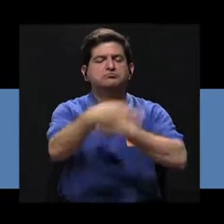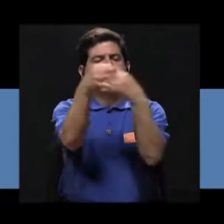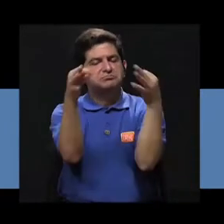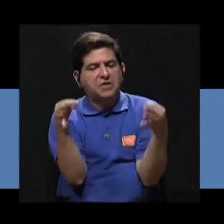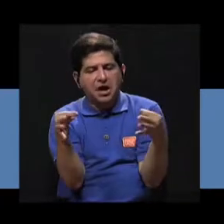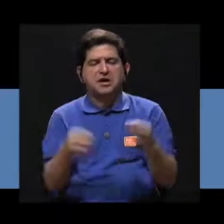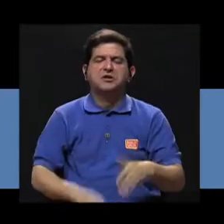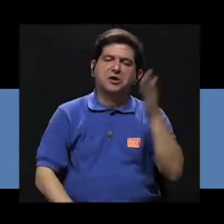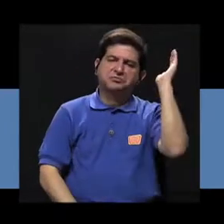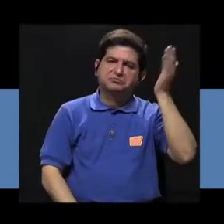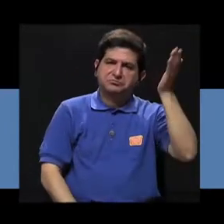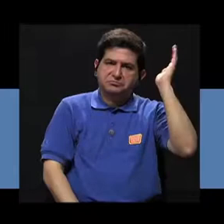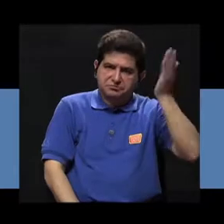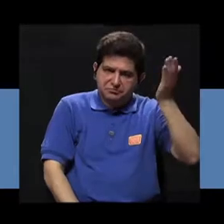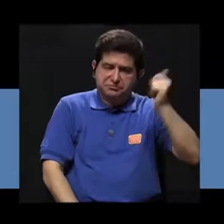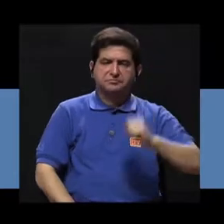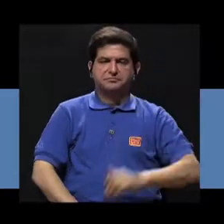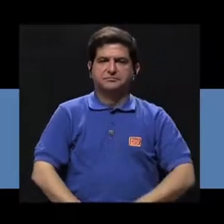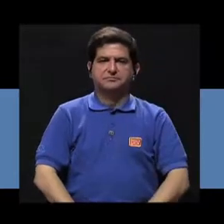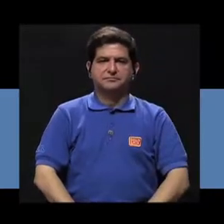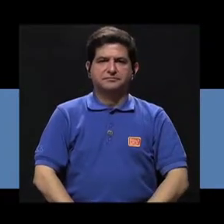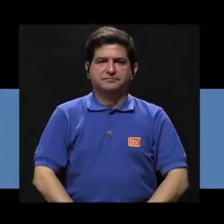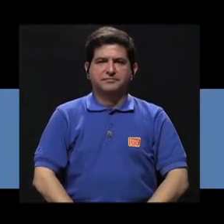se hacen talleres, charlas,